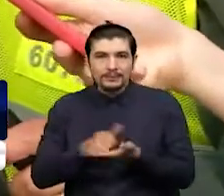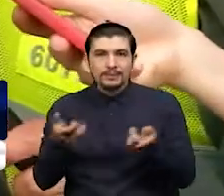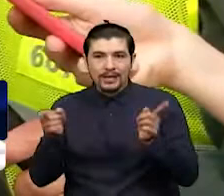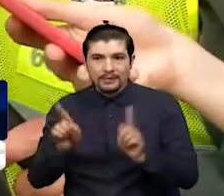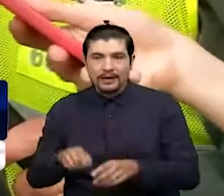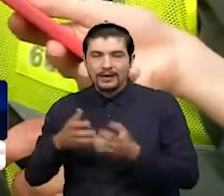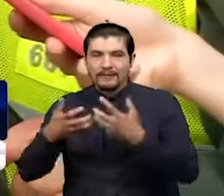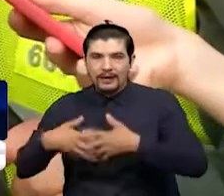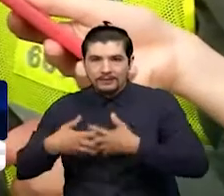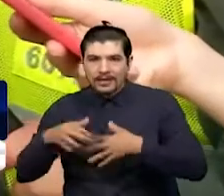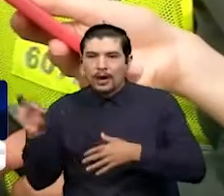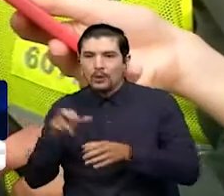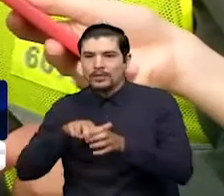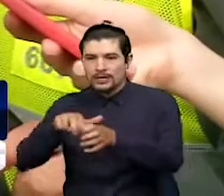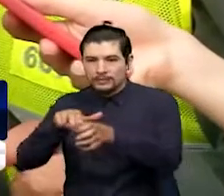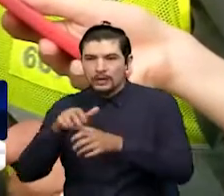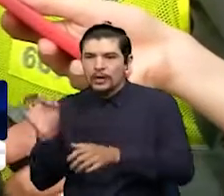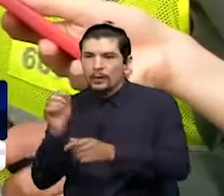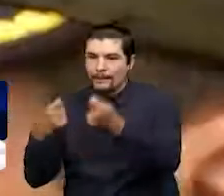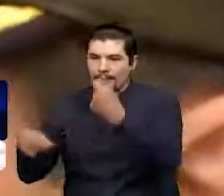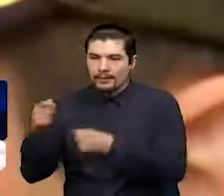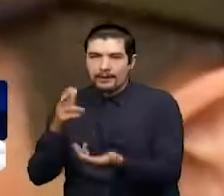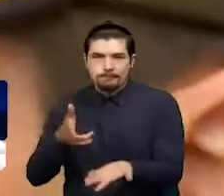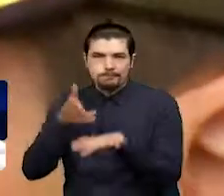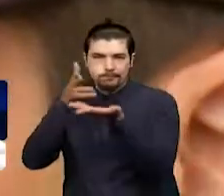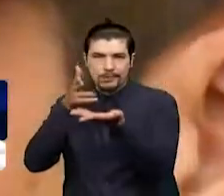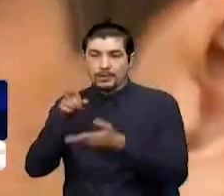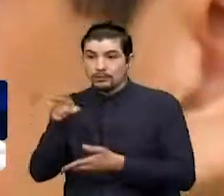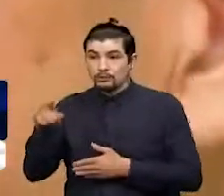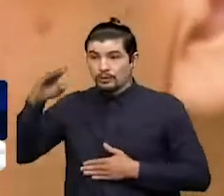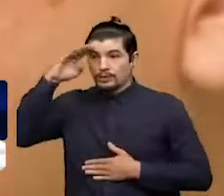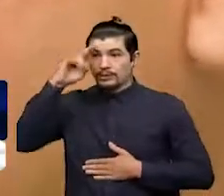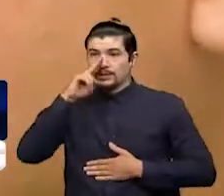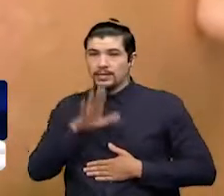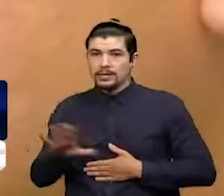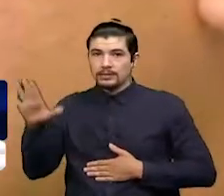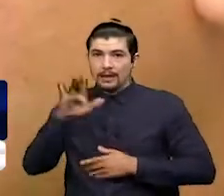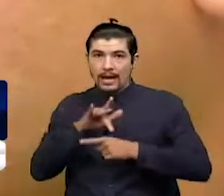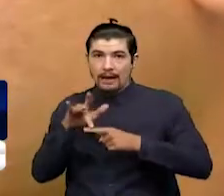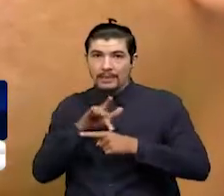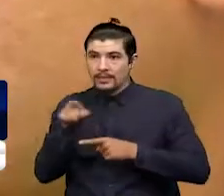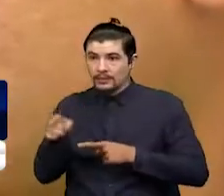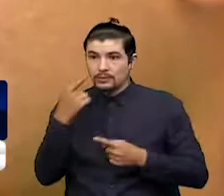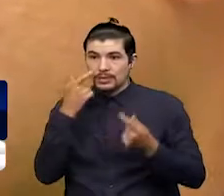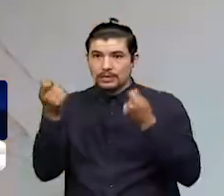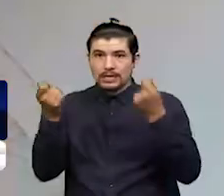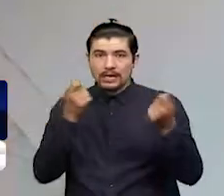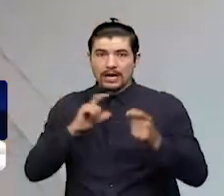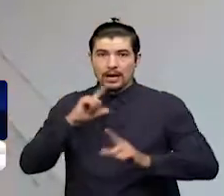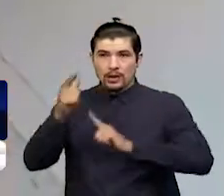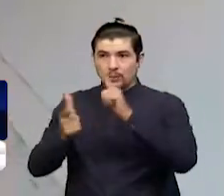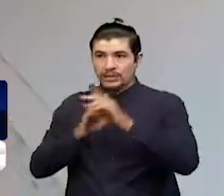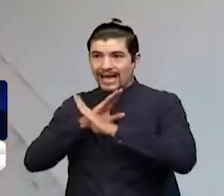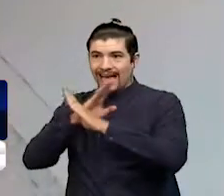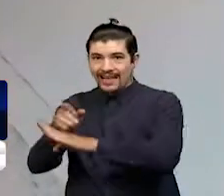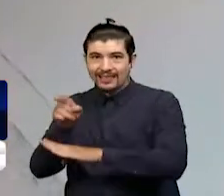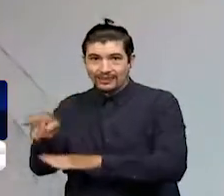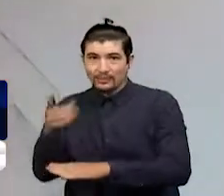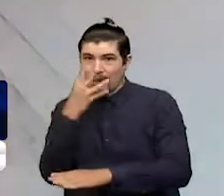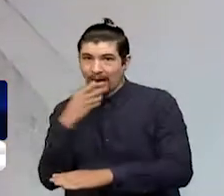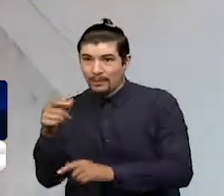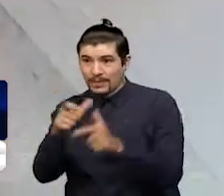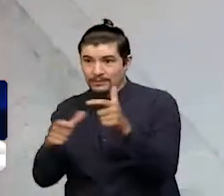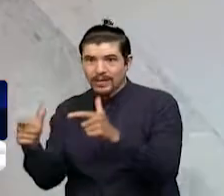fabricación tráfico y porte de armas de fuego según la policía la implementación de la estrategia lucha frontal contra el delito sigue arrojando